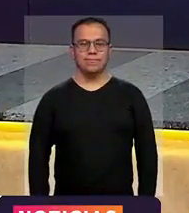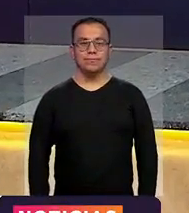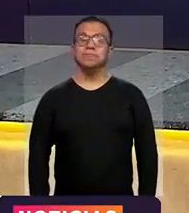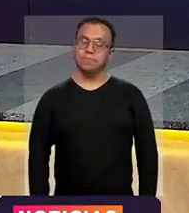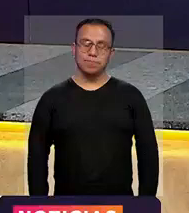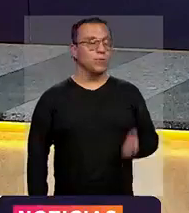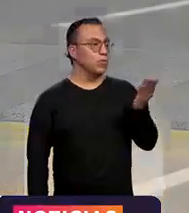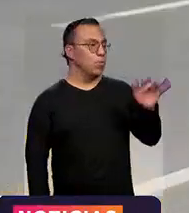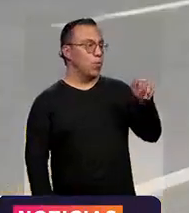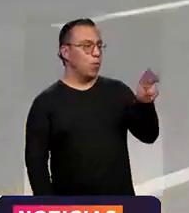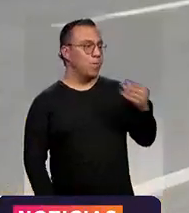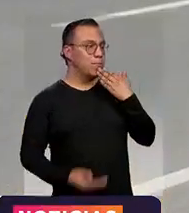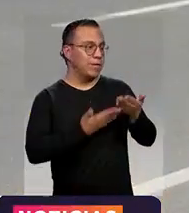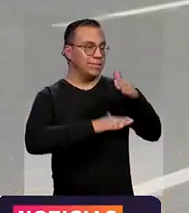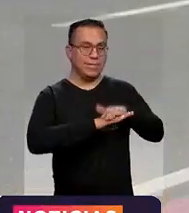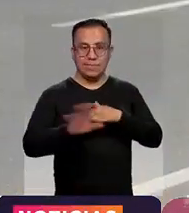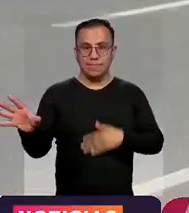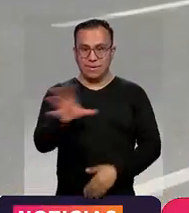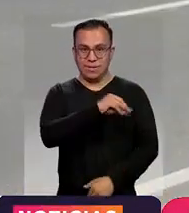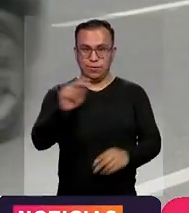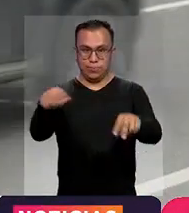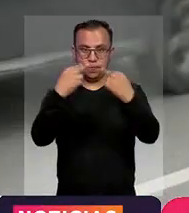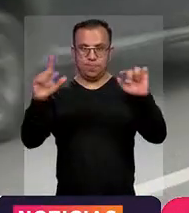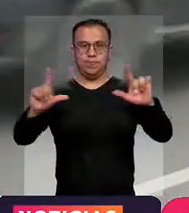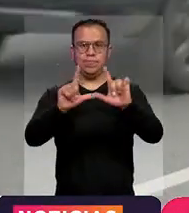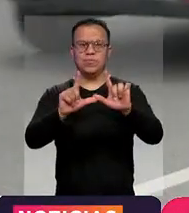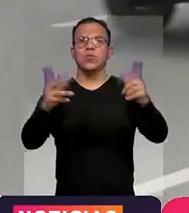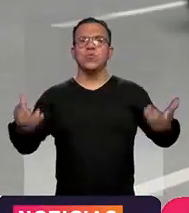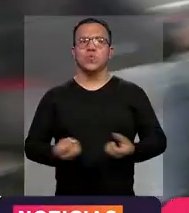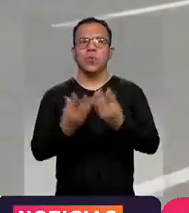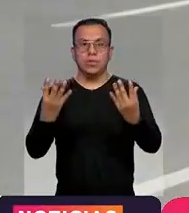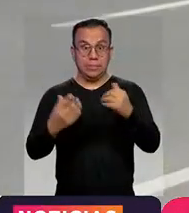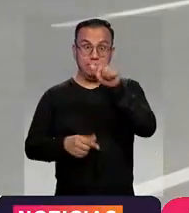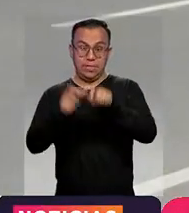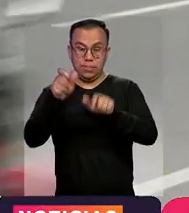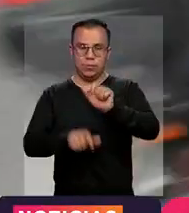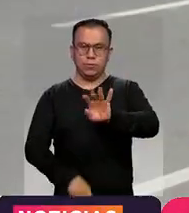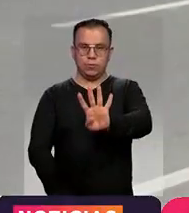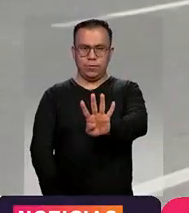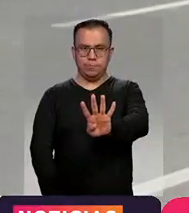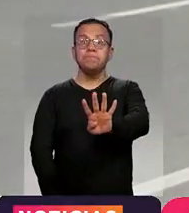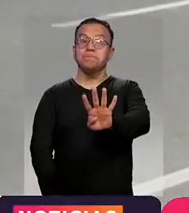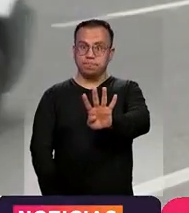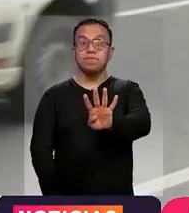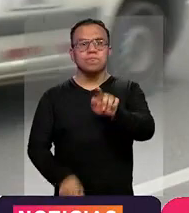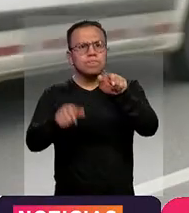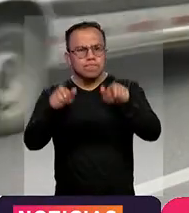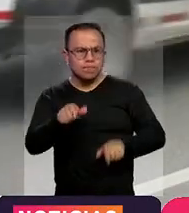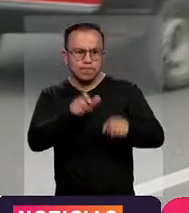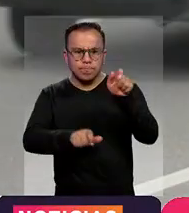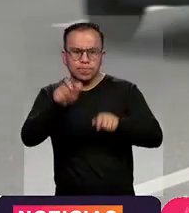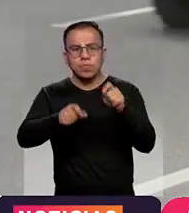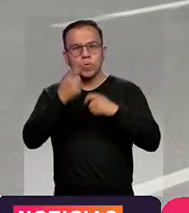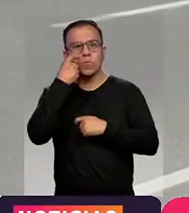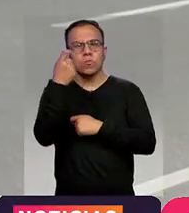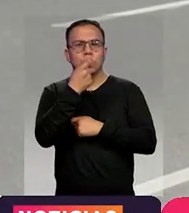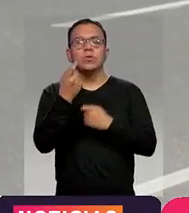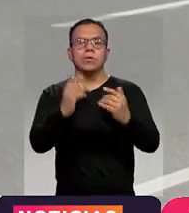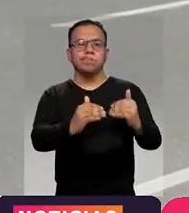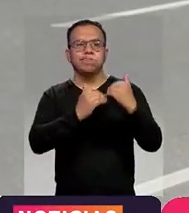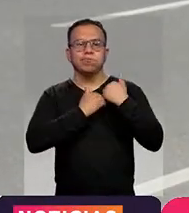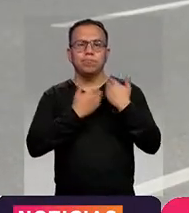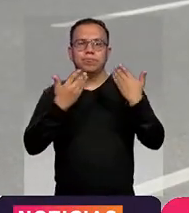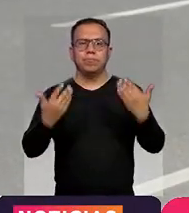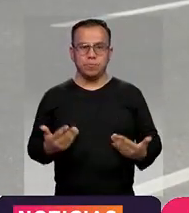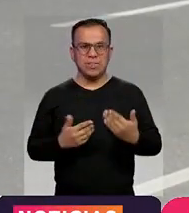Hola Juan, para usted buenas tardes y para todos los televidentes. Son cuatro personas las que la policía está buscando porque serían los